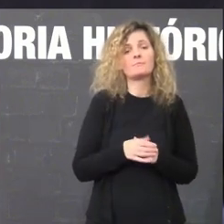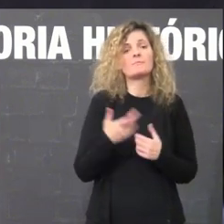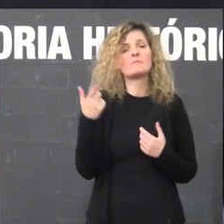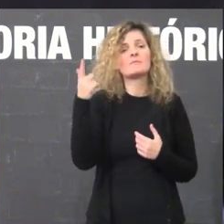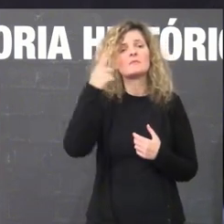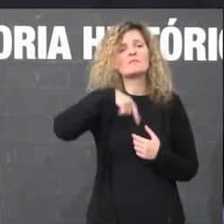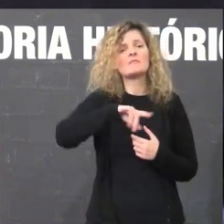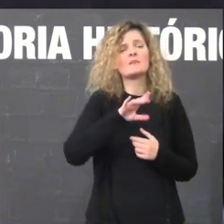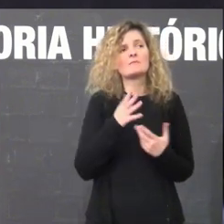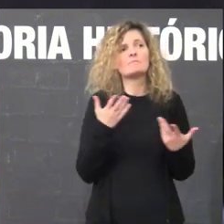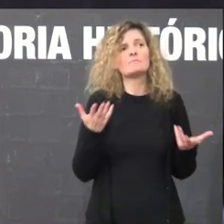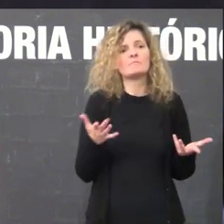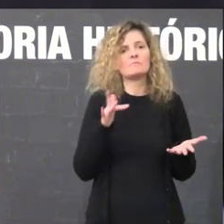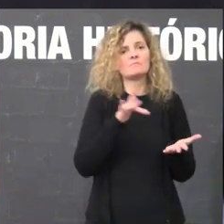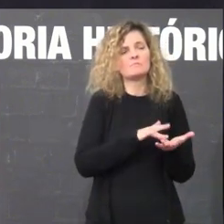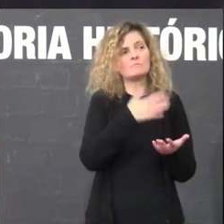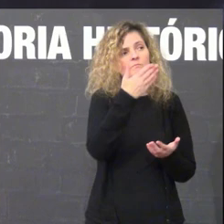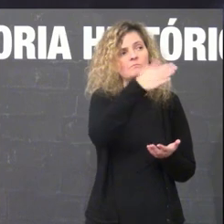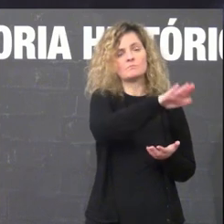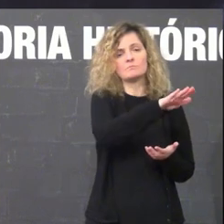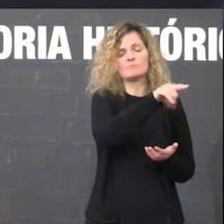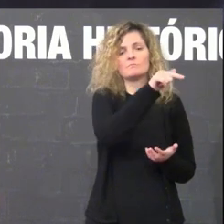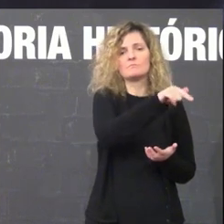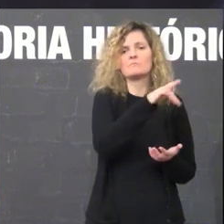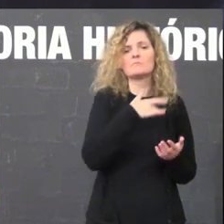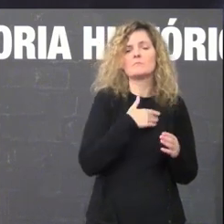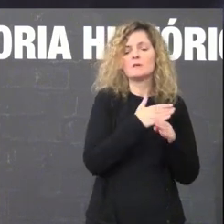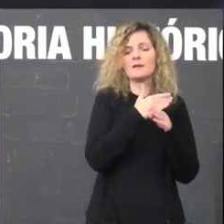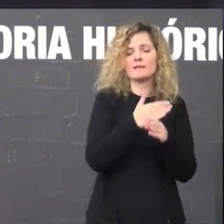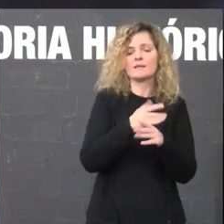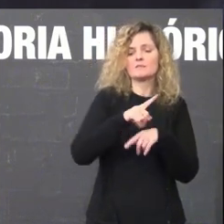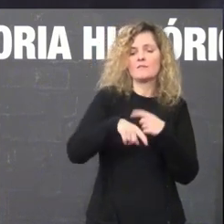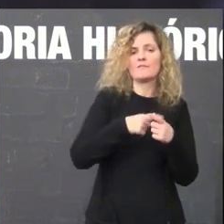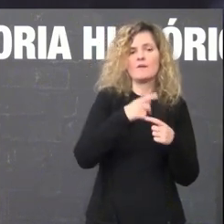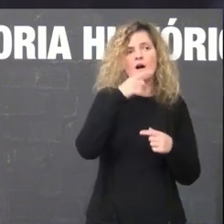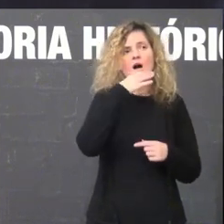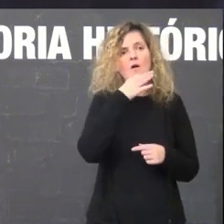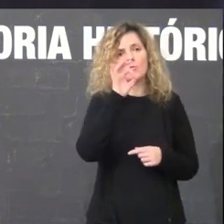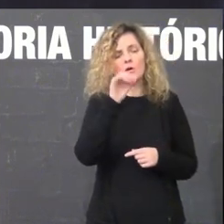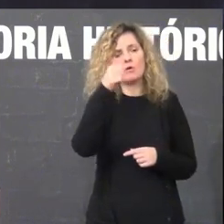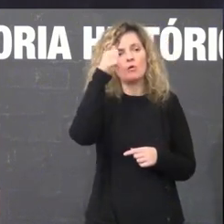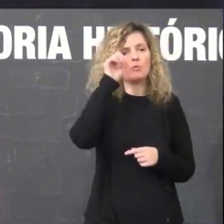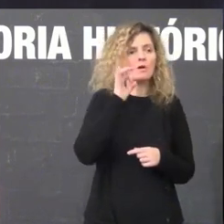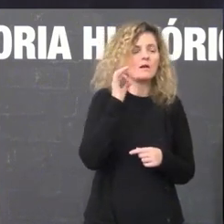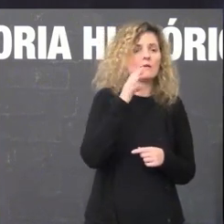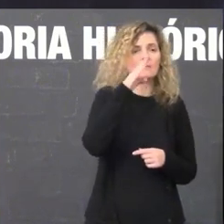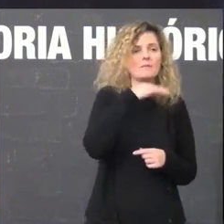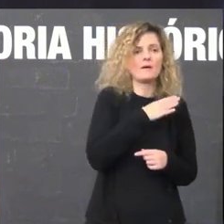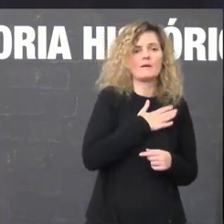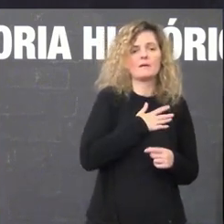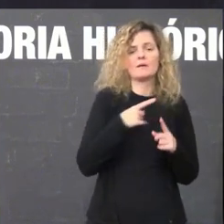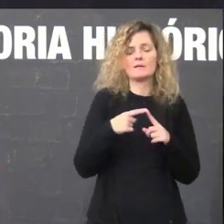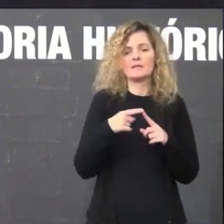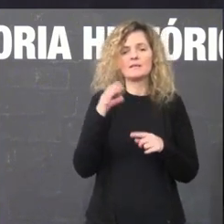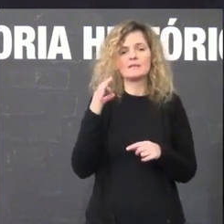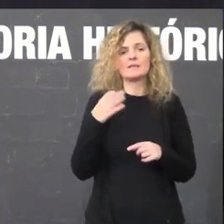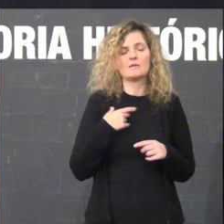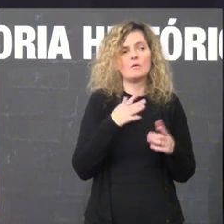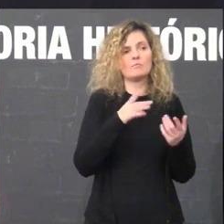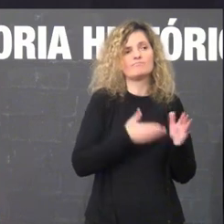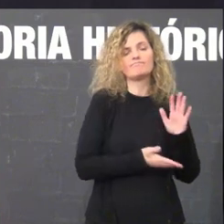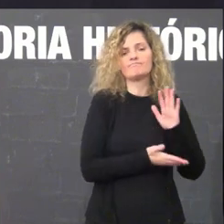cuando cuando él lo Asesinan el resto de mi familia mi abuela y mi padre no y mi tía